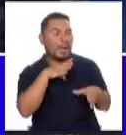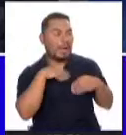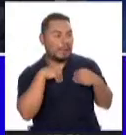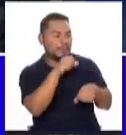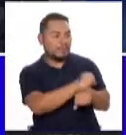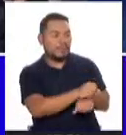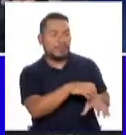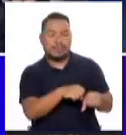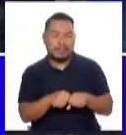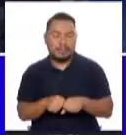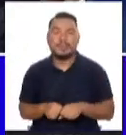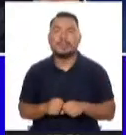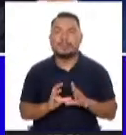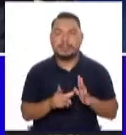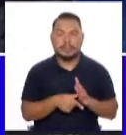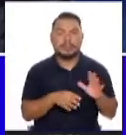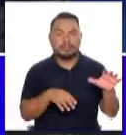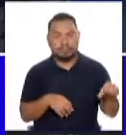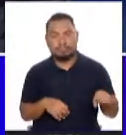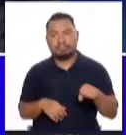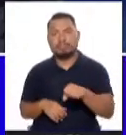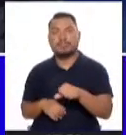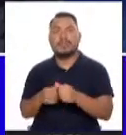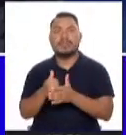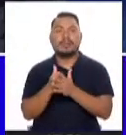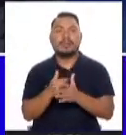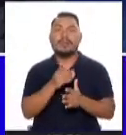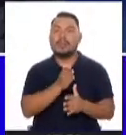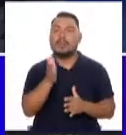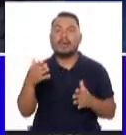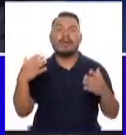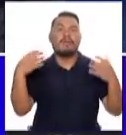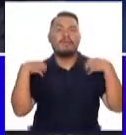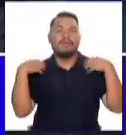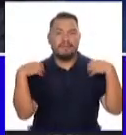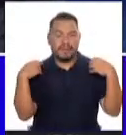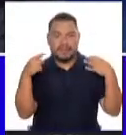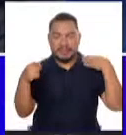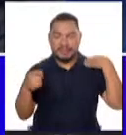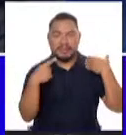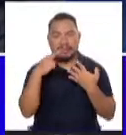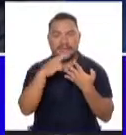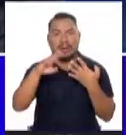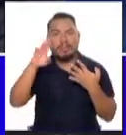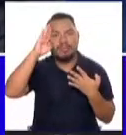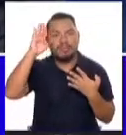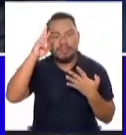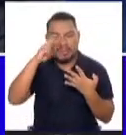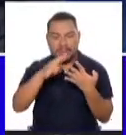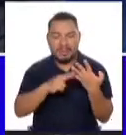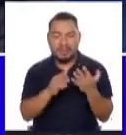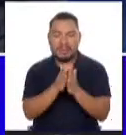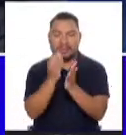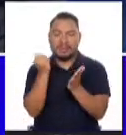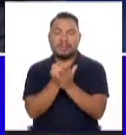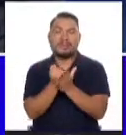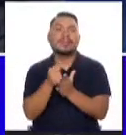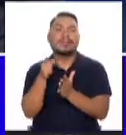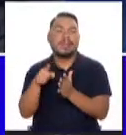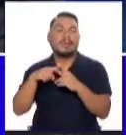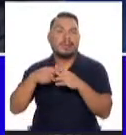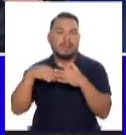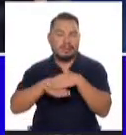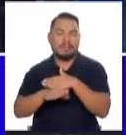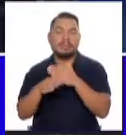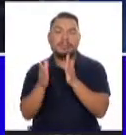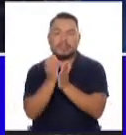ingreso por otro lado e inmediatamente lo van a llevar a la oficina de requisitorias de la policía, porque ese es el trámite